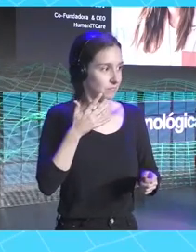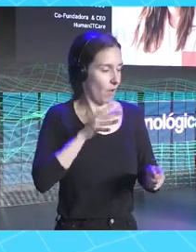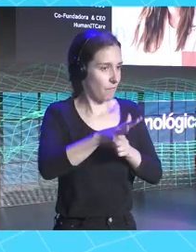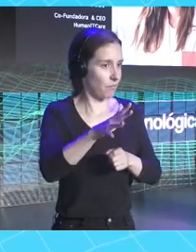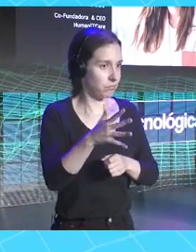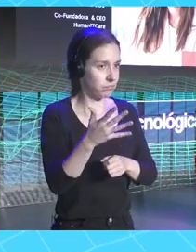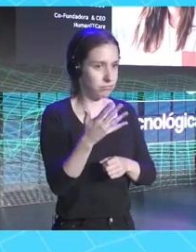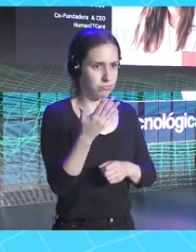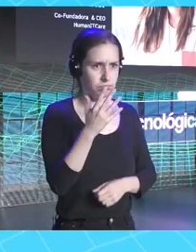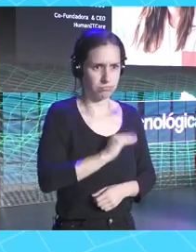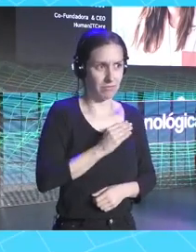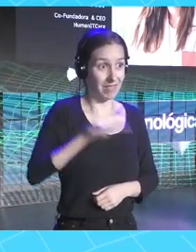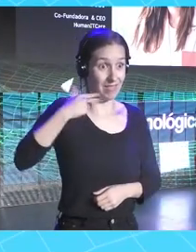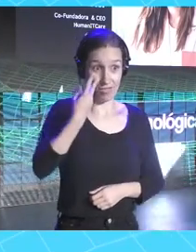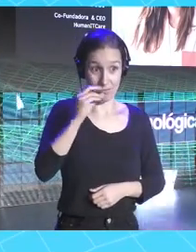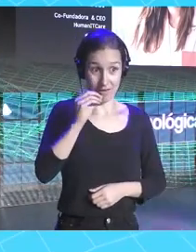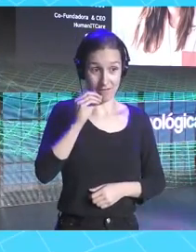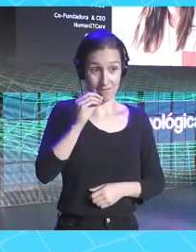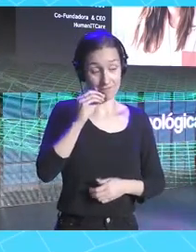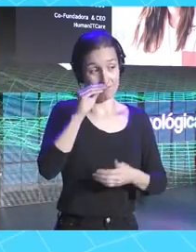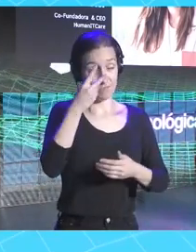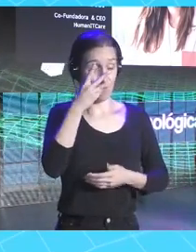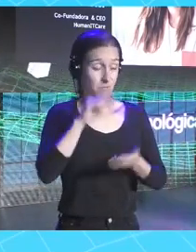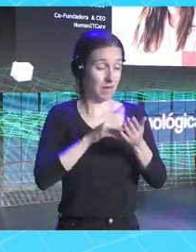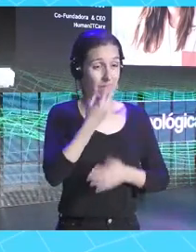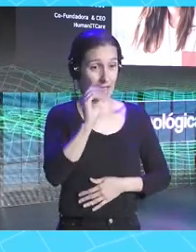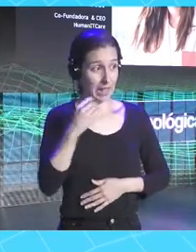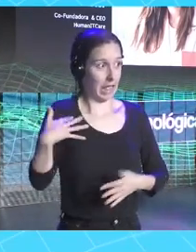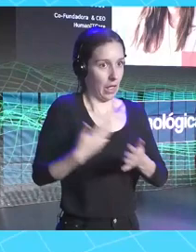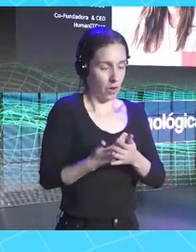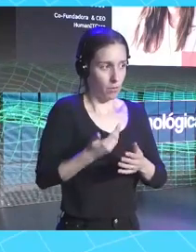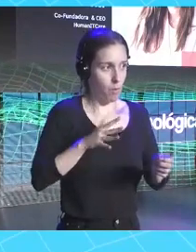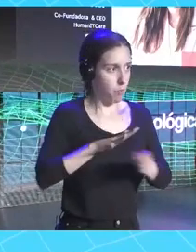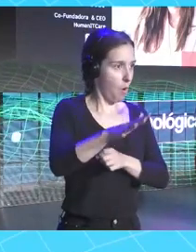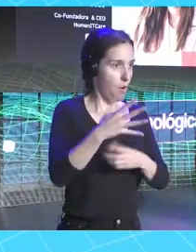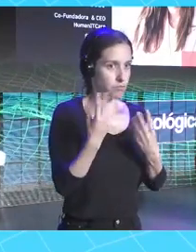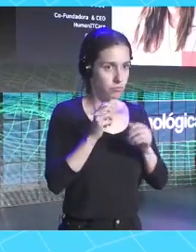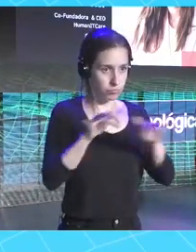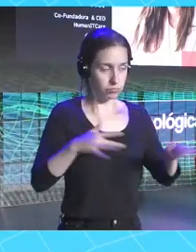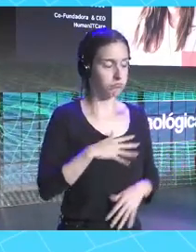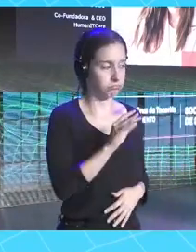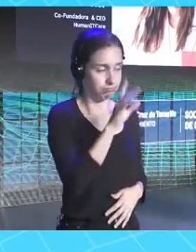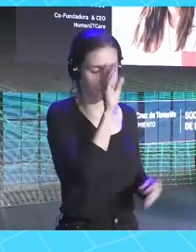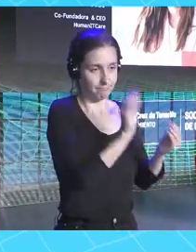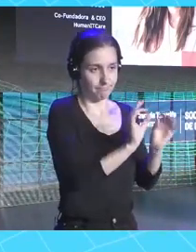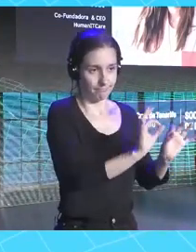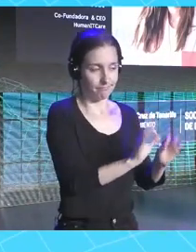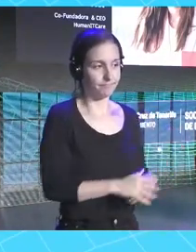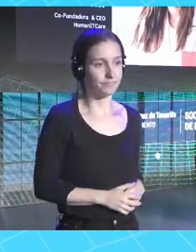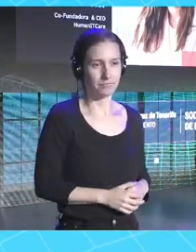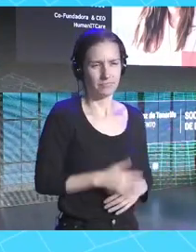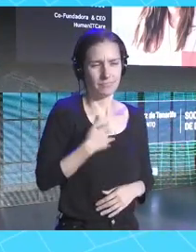través Bueno a raíz de 2020 claro todo esto que has dicho son muchísimas cosas o sea y a mí me gustaría